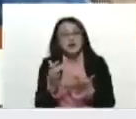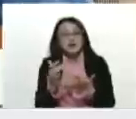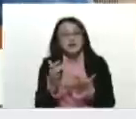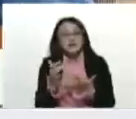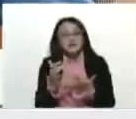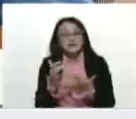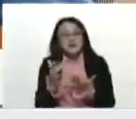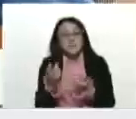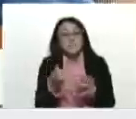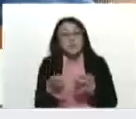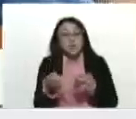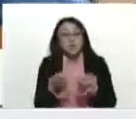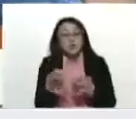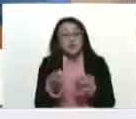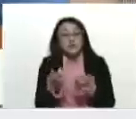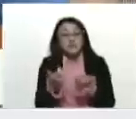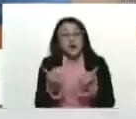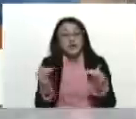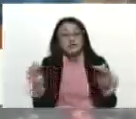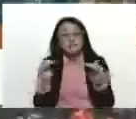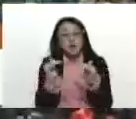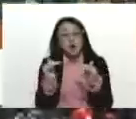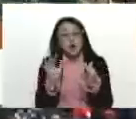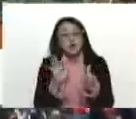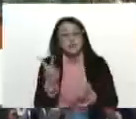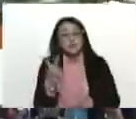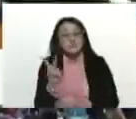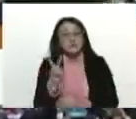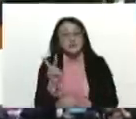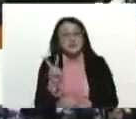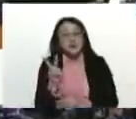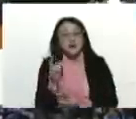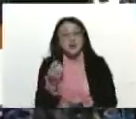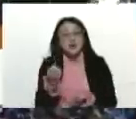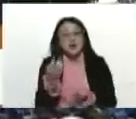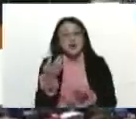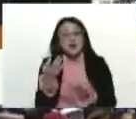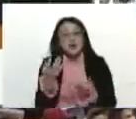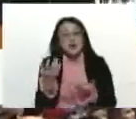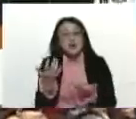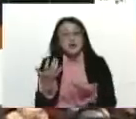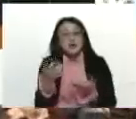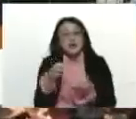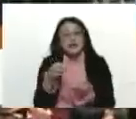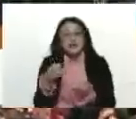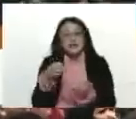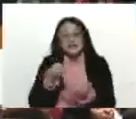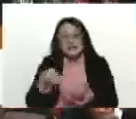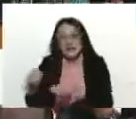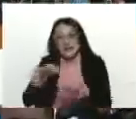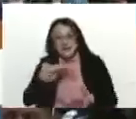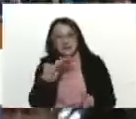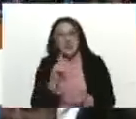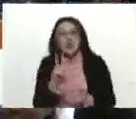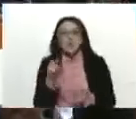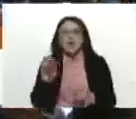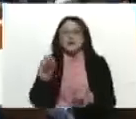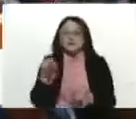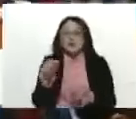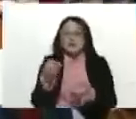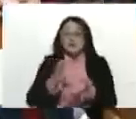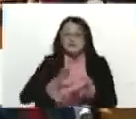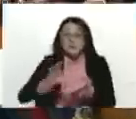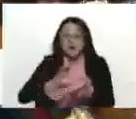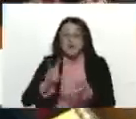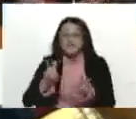un país no es la capacidad de sus industrias no es la cantidad de tierra es la cantidad de Divisas Porque esa industria requiere insumos para producir